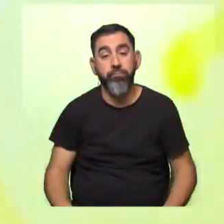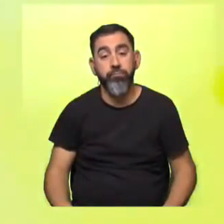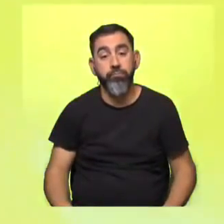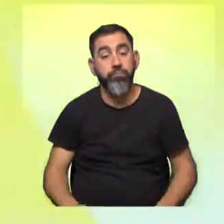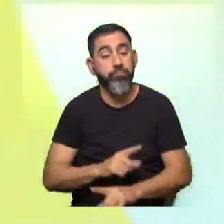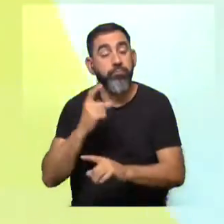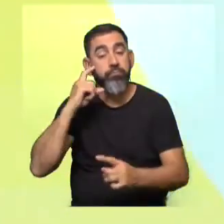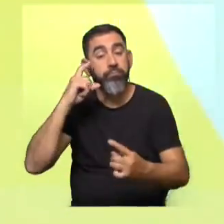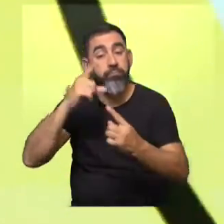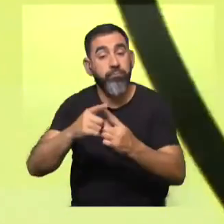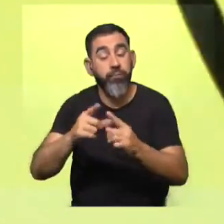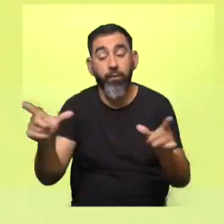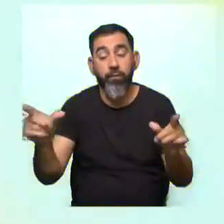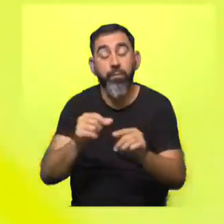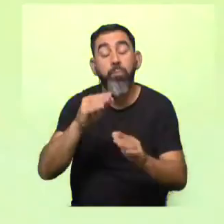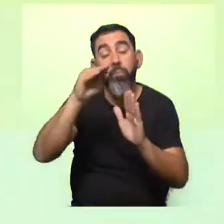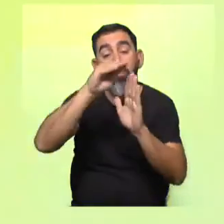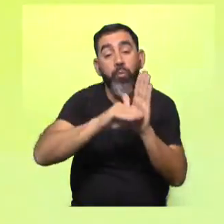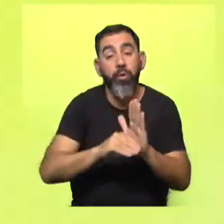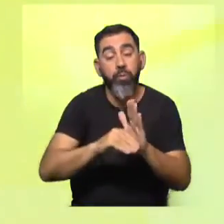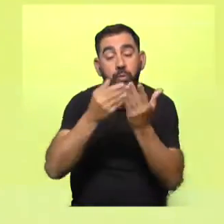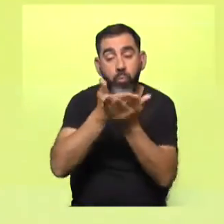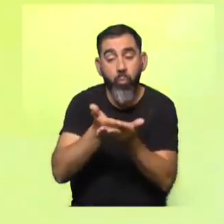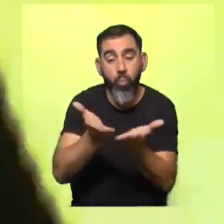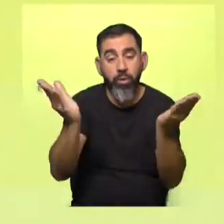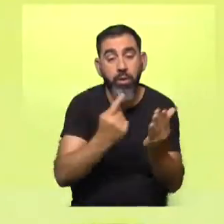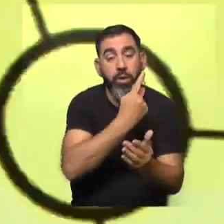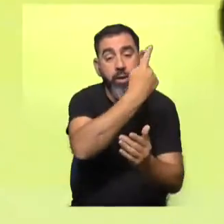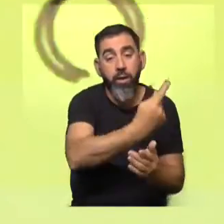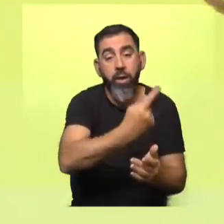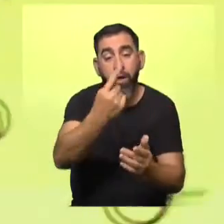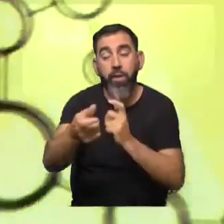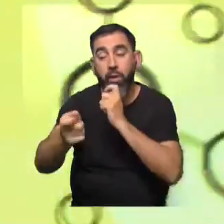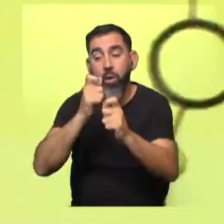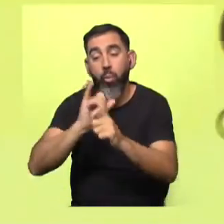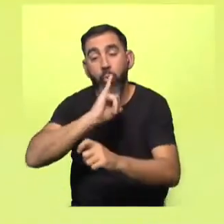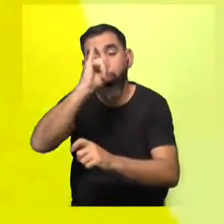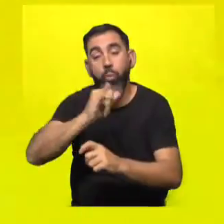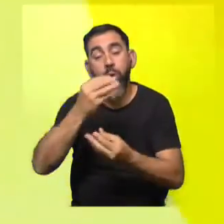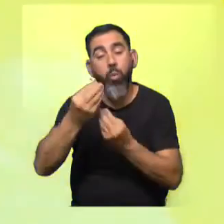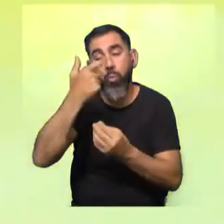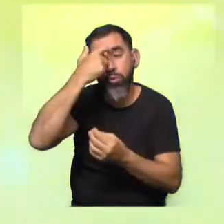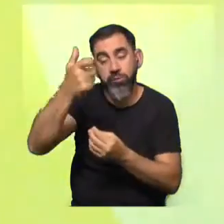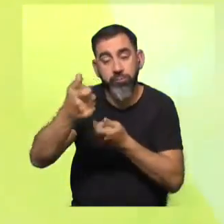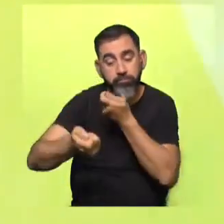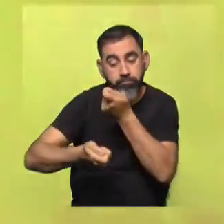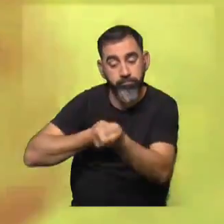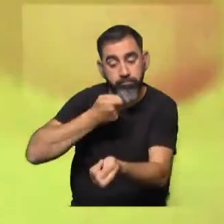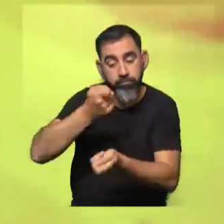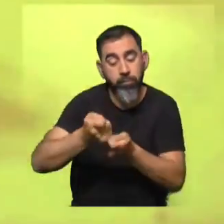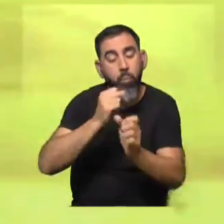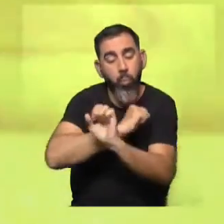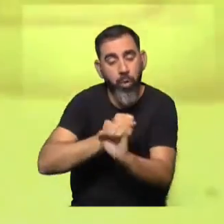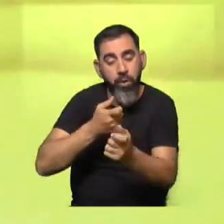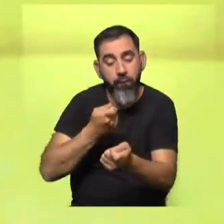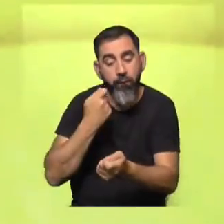la idea original, cerramos un programa en el que les mostramos en cada una de las notas e informes cómo la ciencia aplicada puede